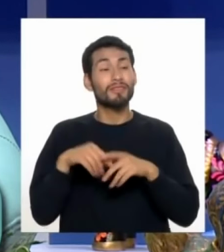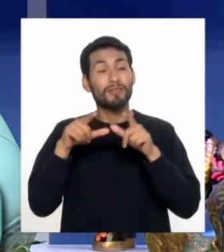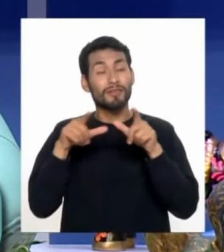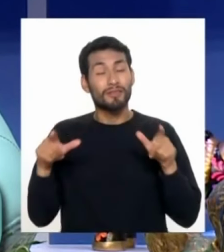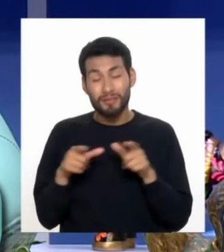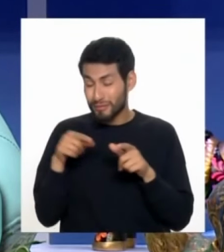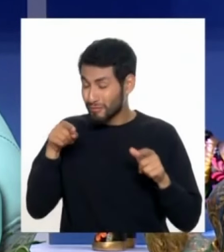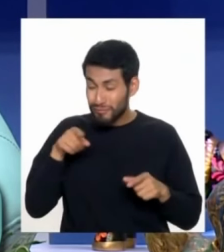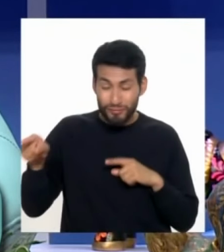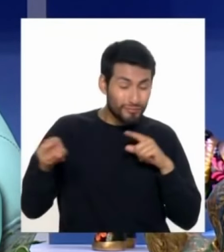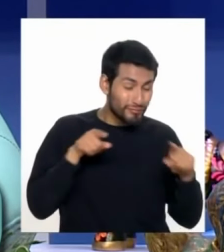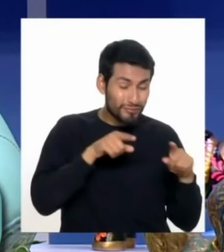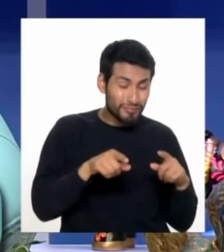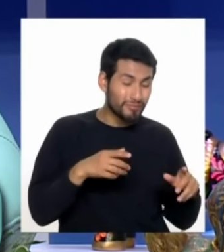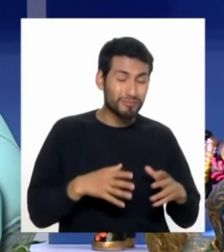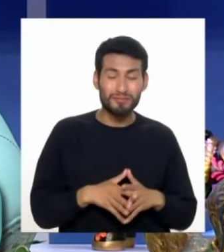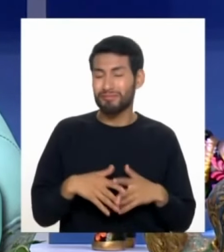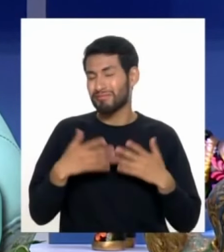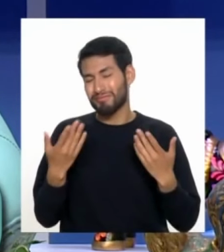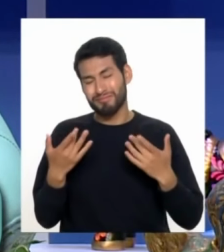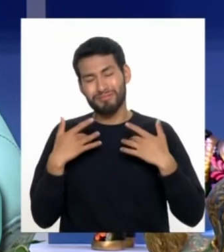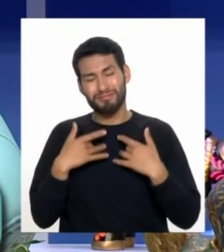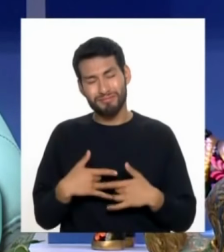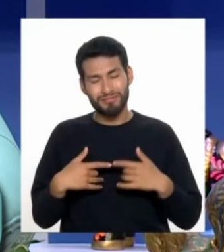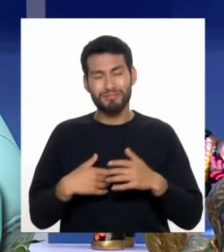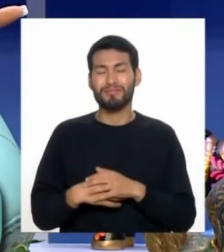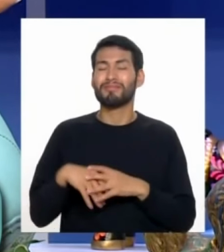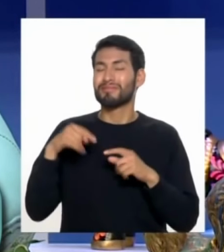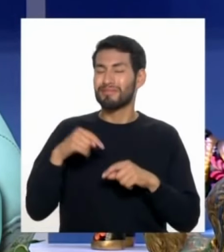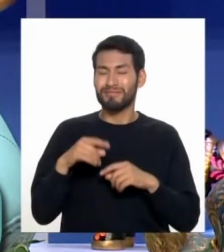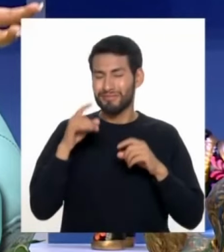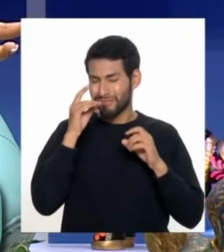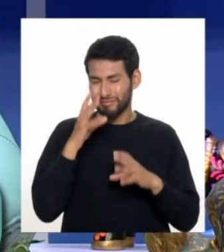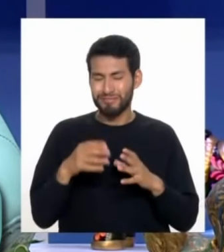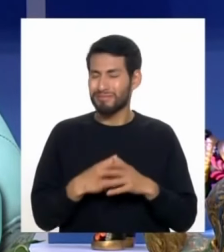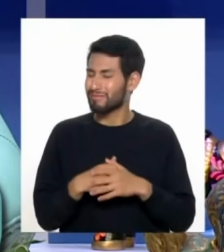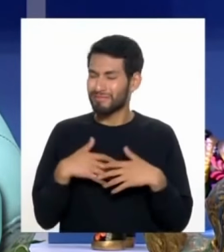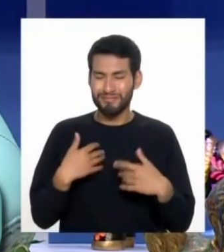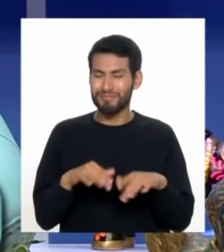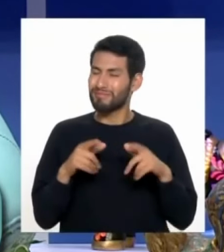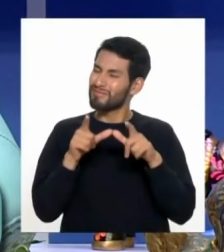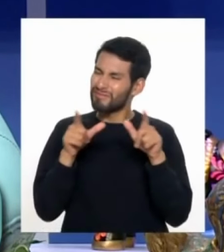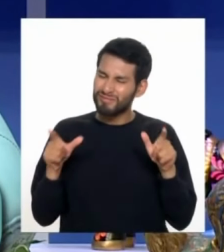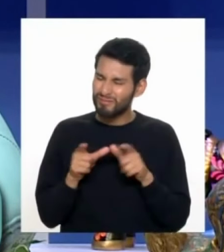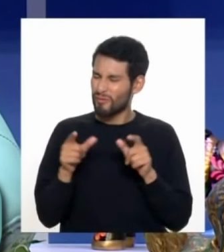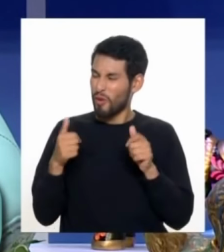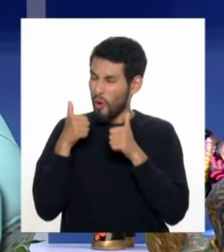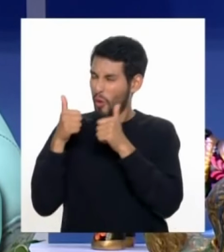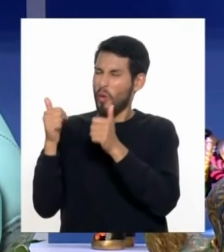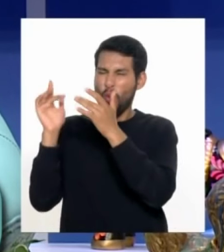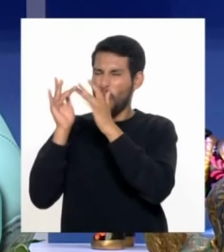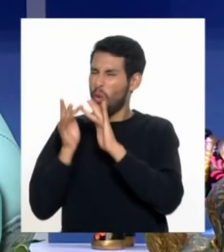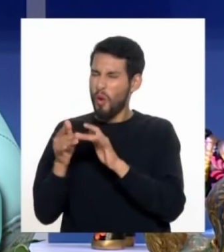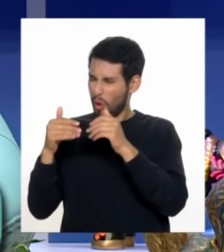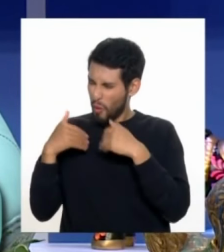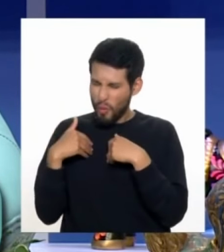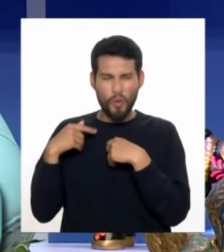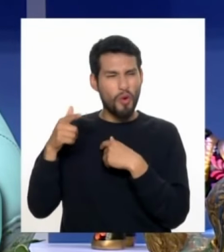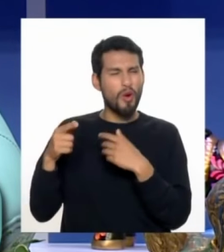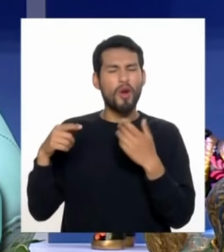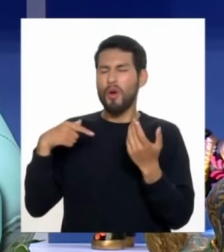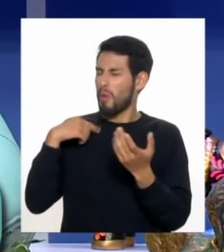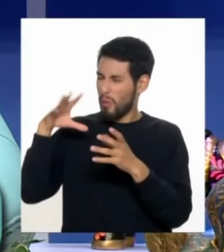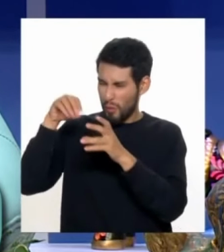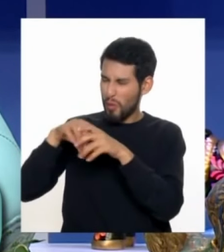aquellas zonas donde lamentablemente hasta el momento, es increíble, ¿no? Como en algunas zonas tenemos de todo, incluso desde los